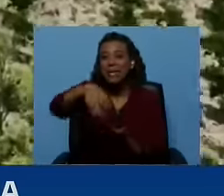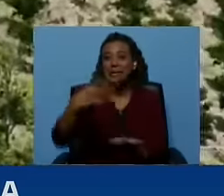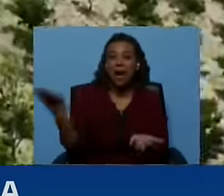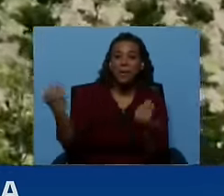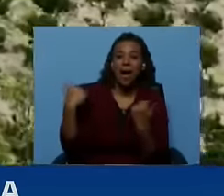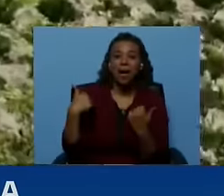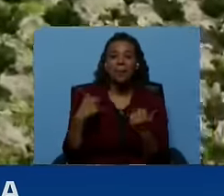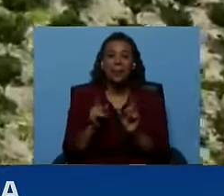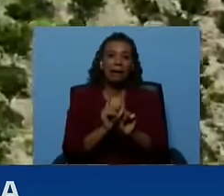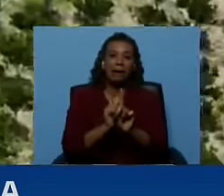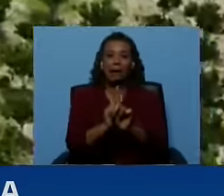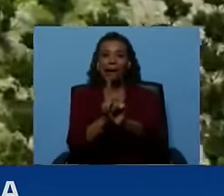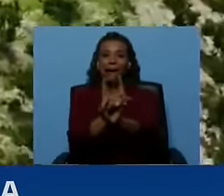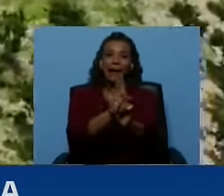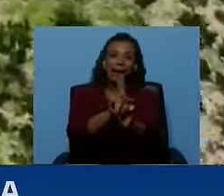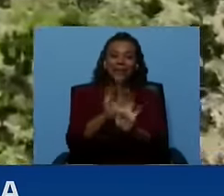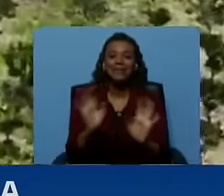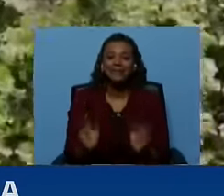haar